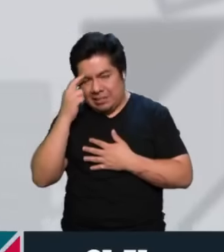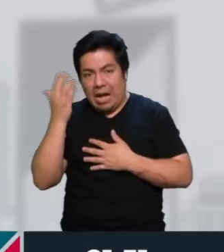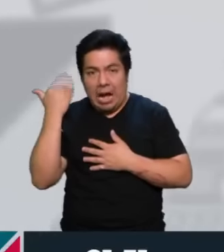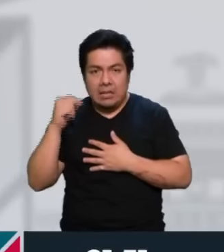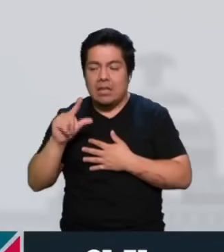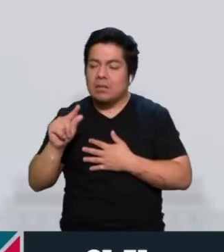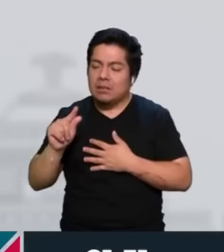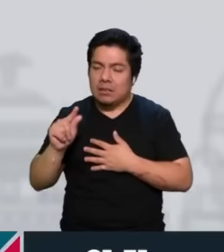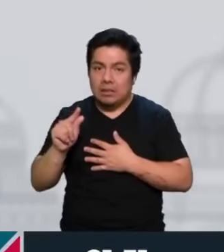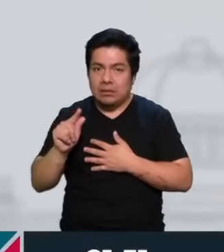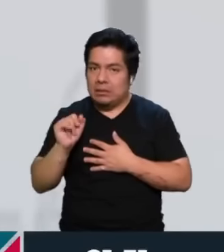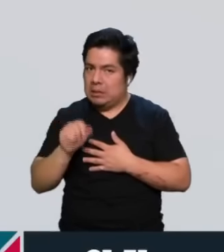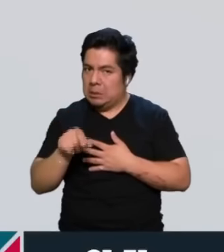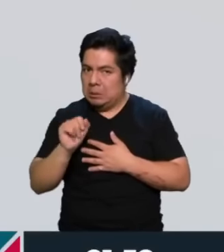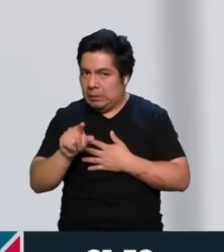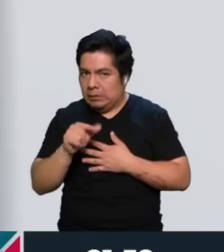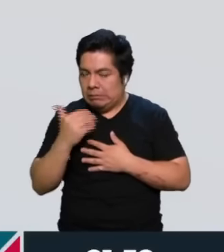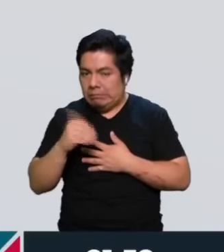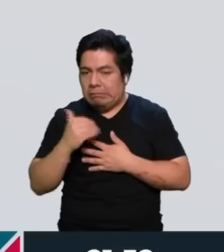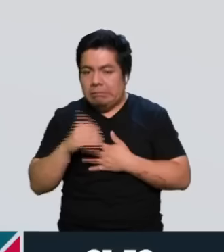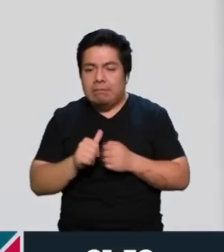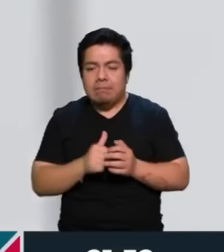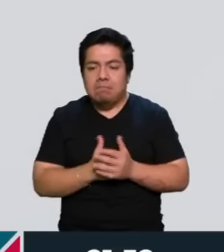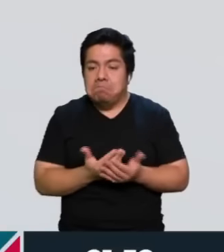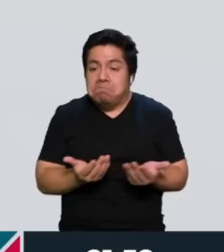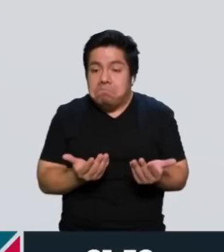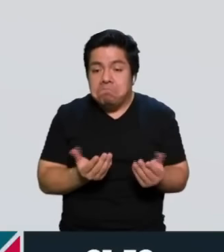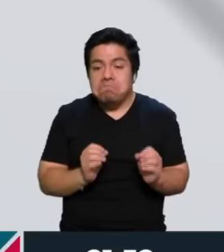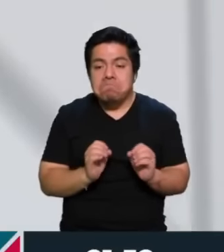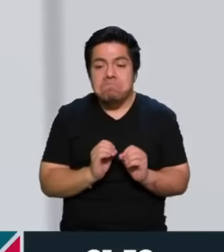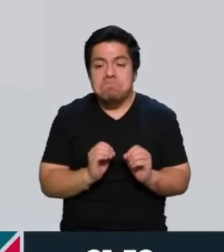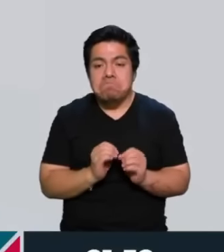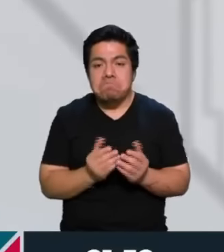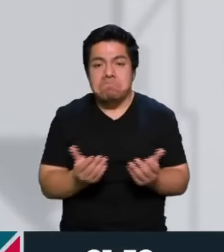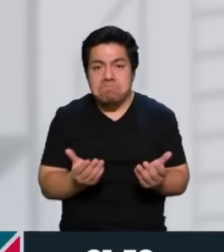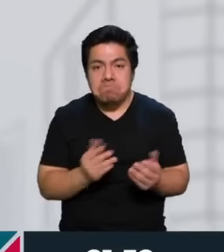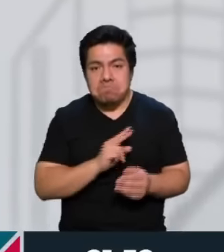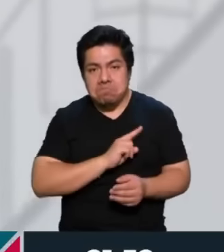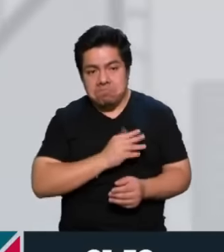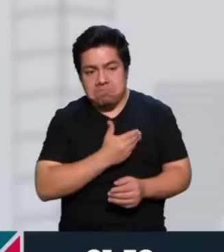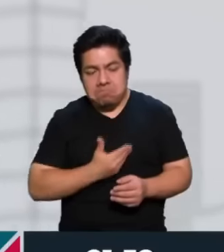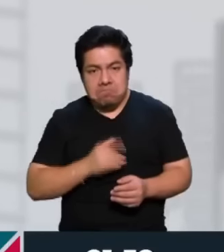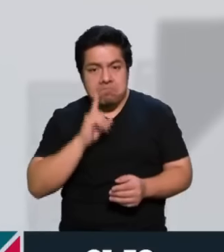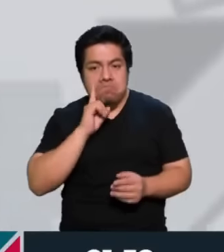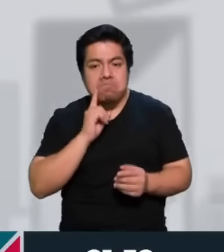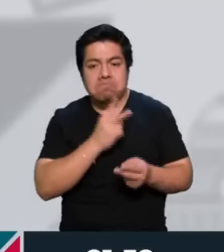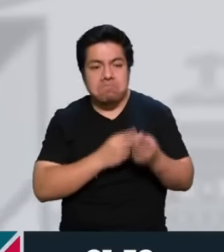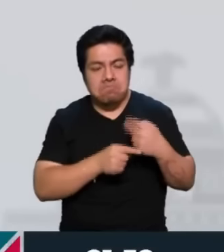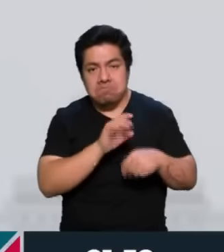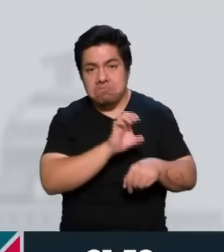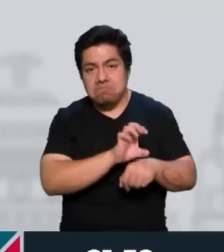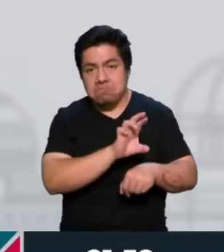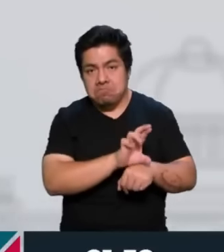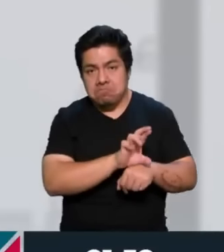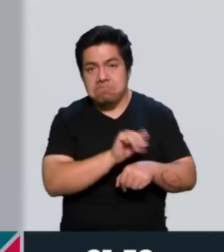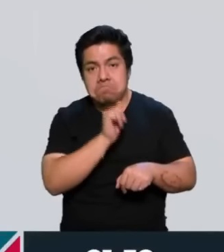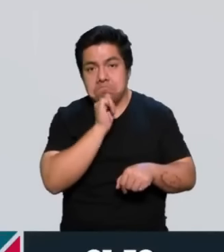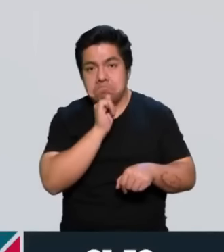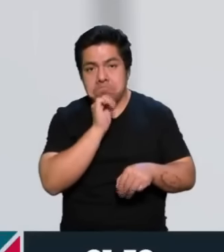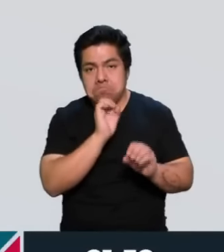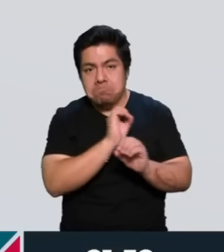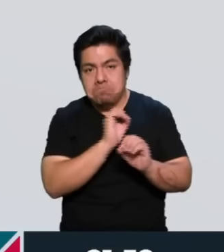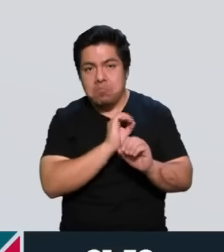70 y aún así pues no lograron hacer que la vicepresidenta viniera a Ecuador porque entonces